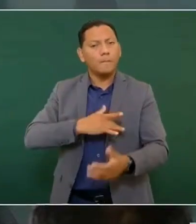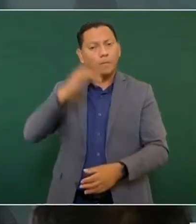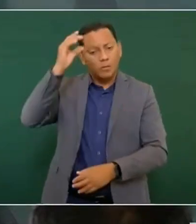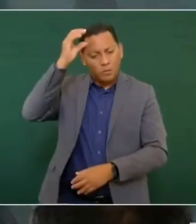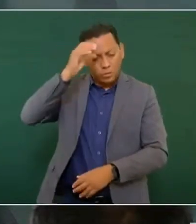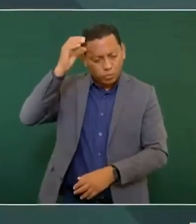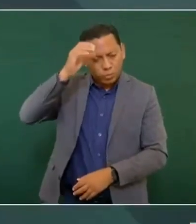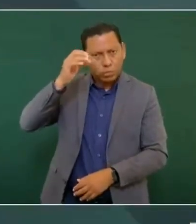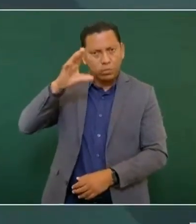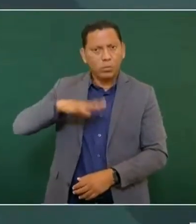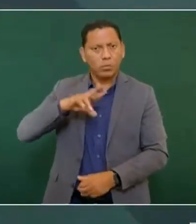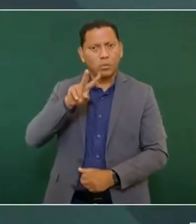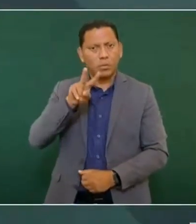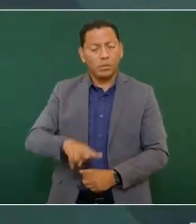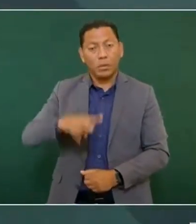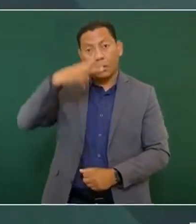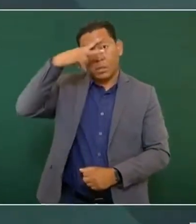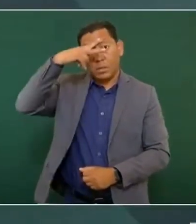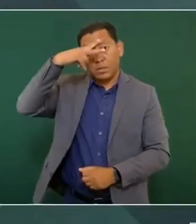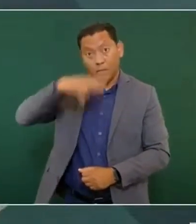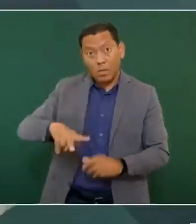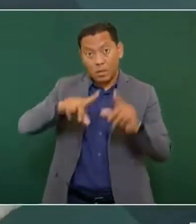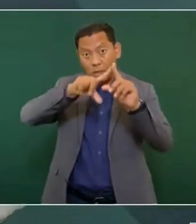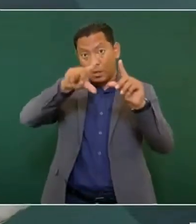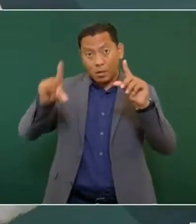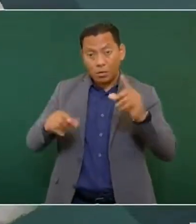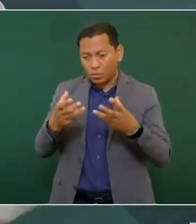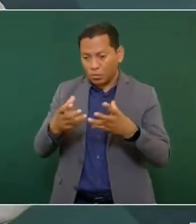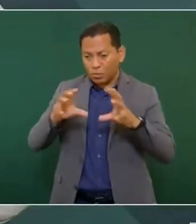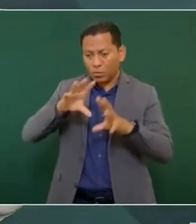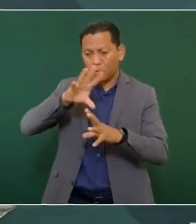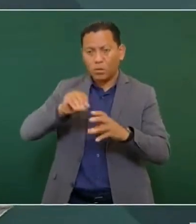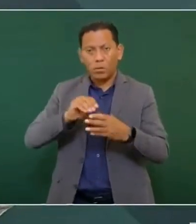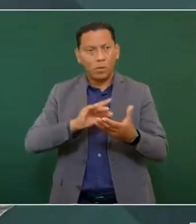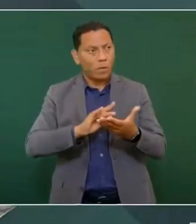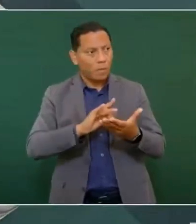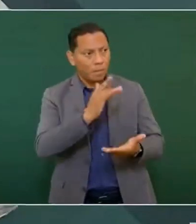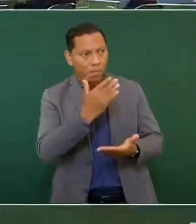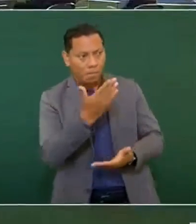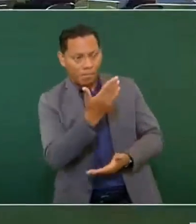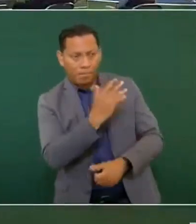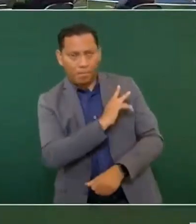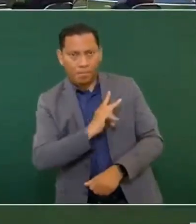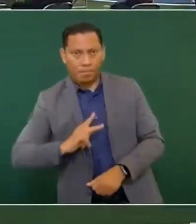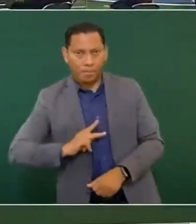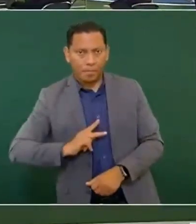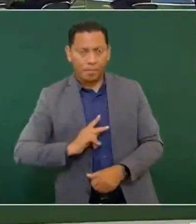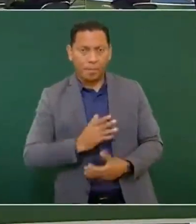conciencias en México y en el mundo. Muchísimas gracias, presidente.